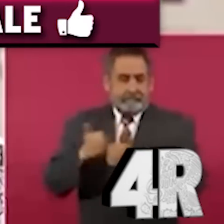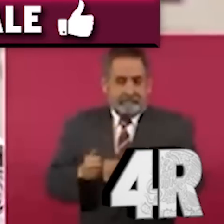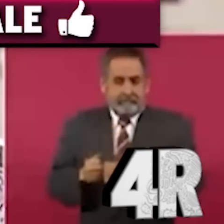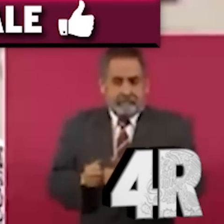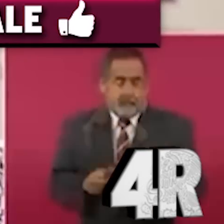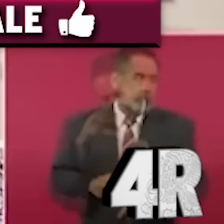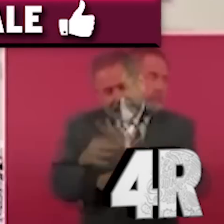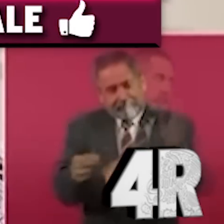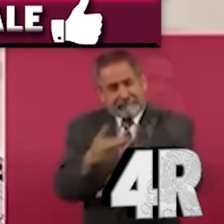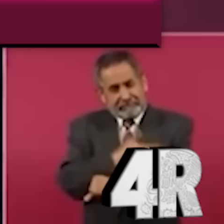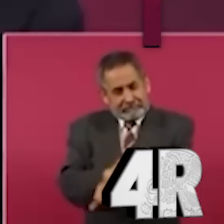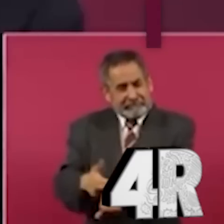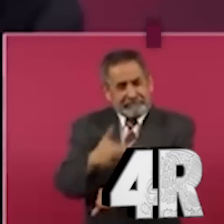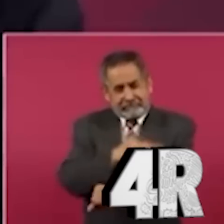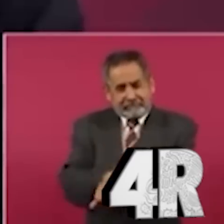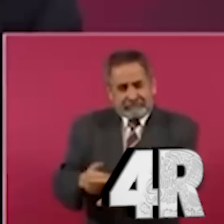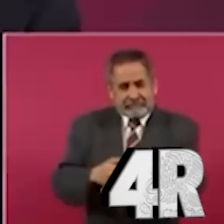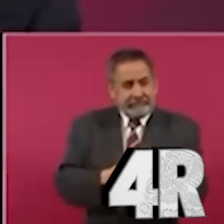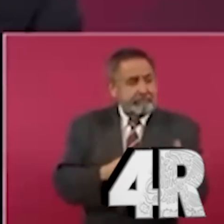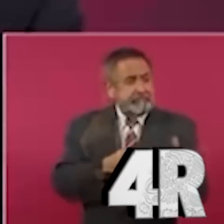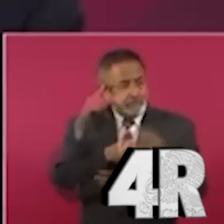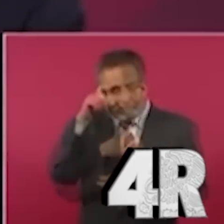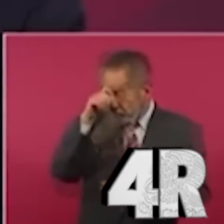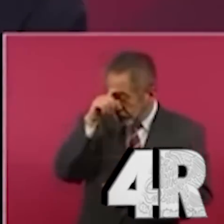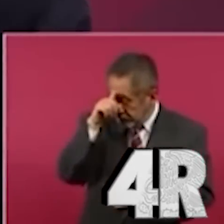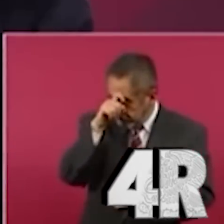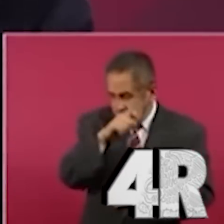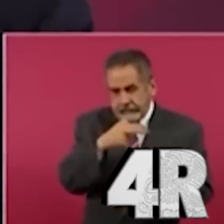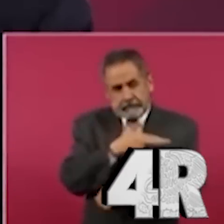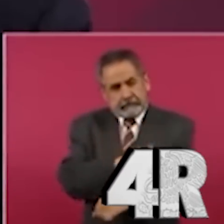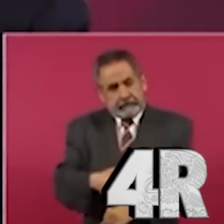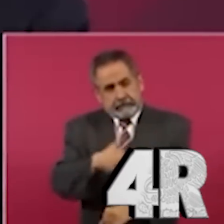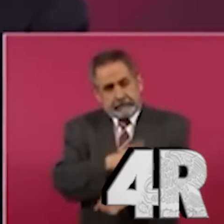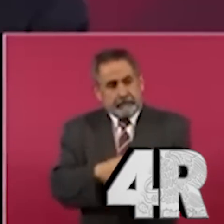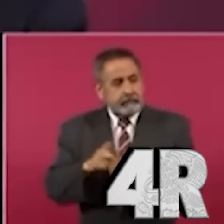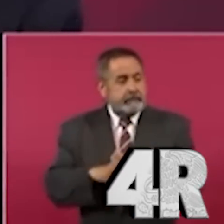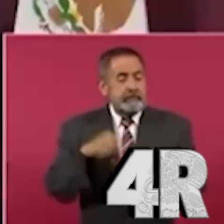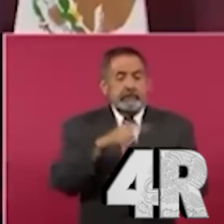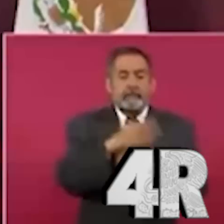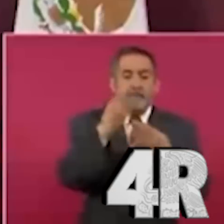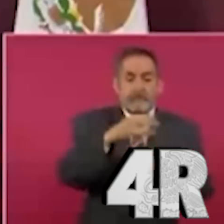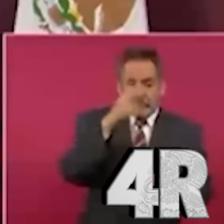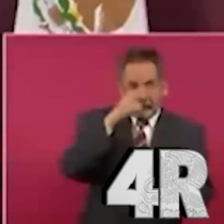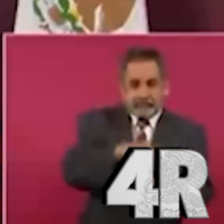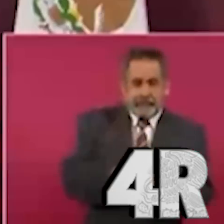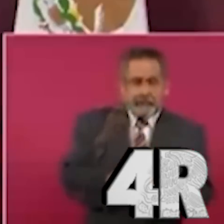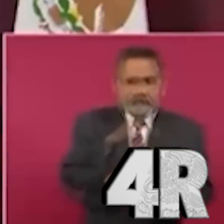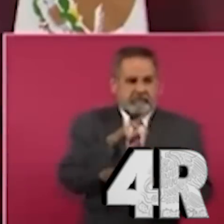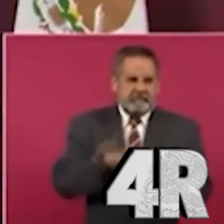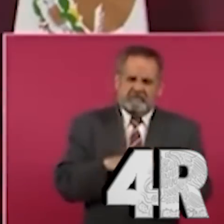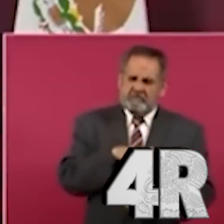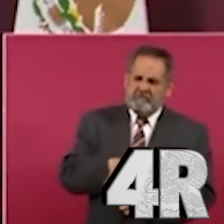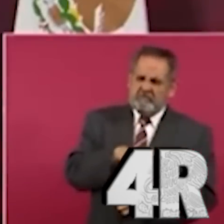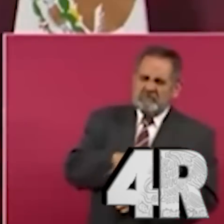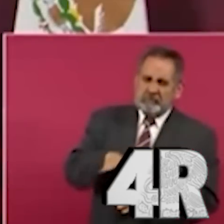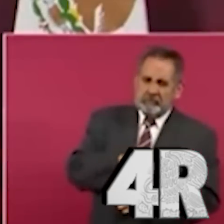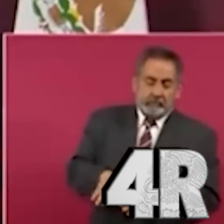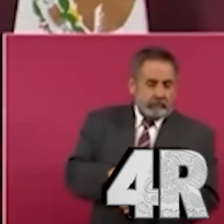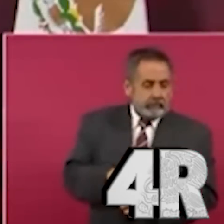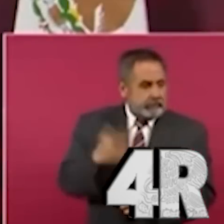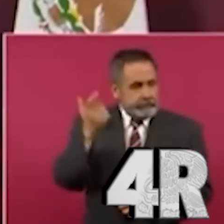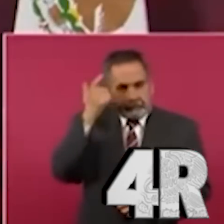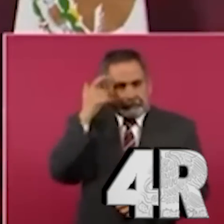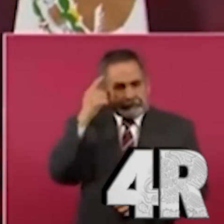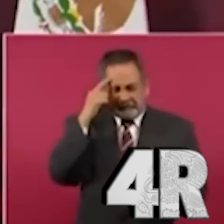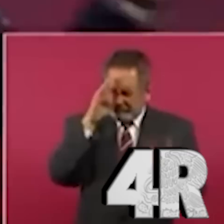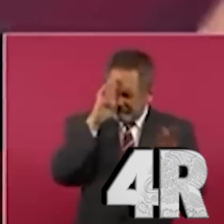que nos costó que nos dieran los permisos en el Banco de México, uno hasta en Hacienda, por la